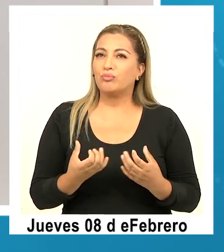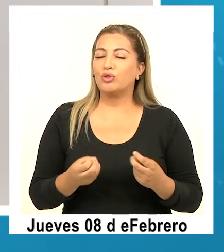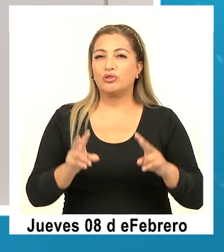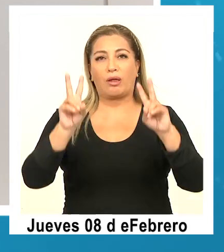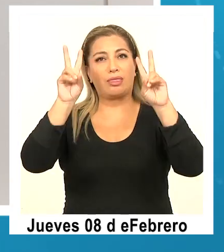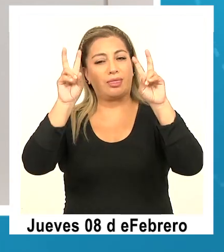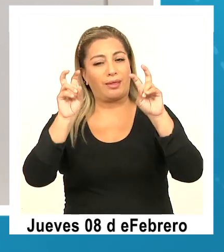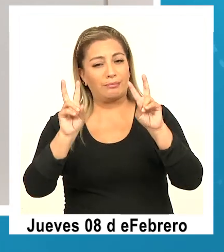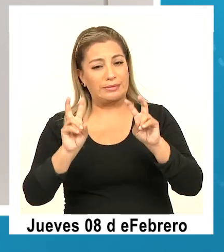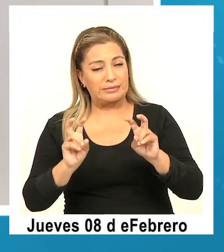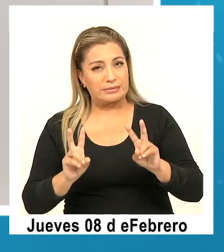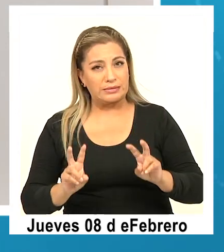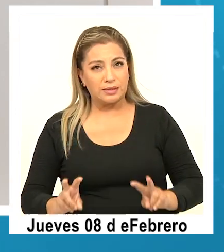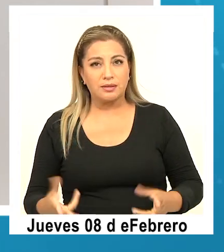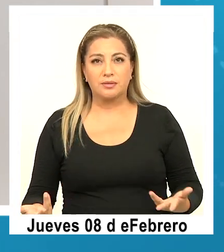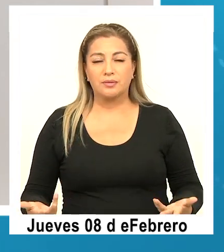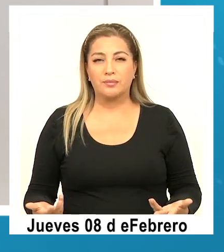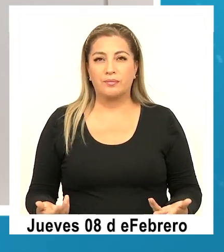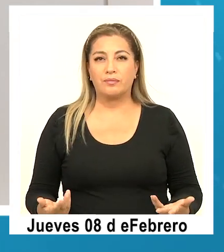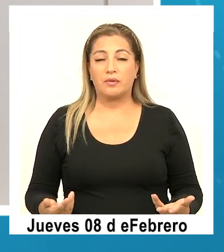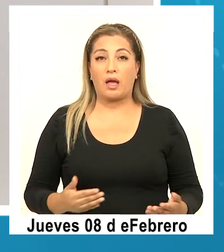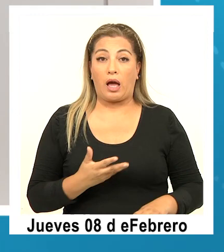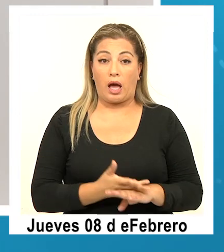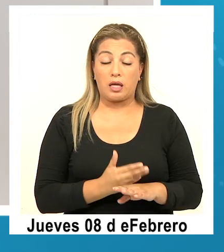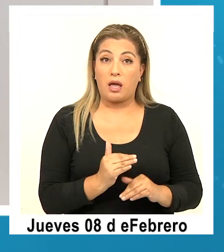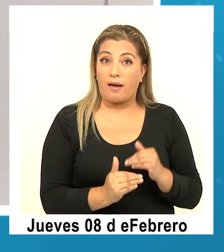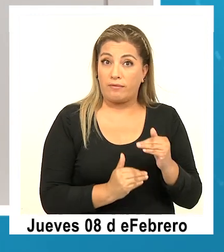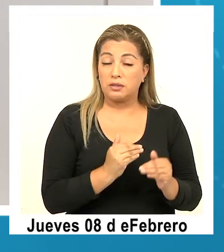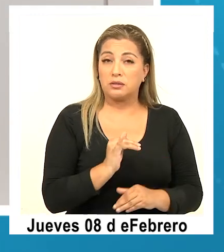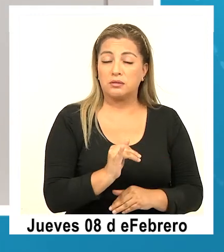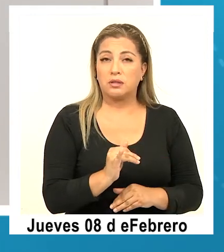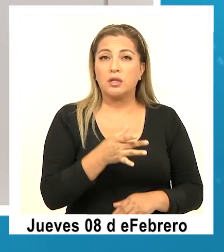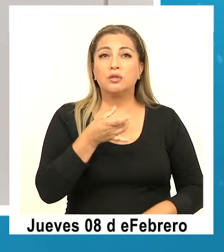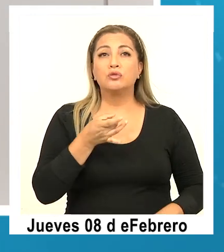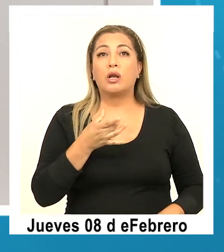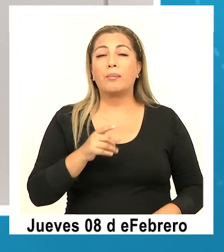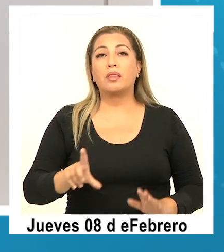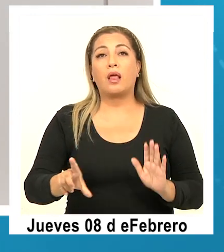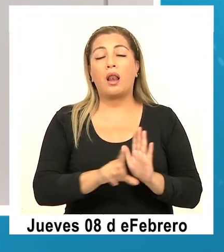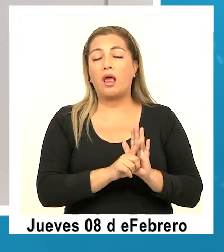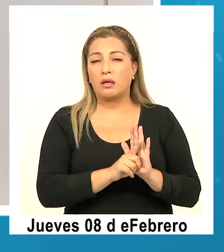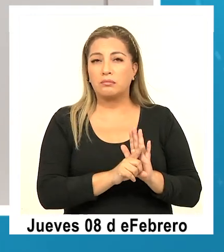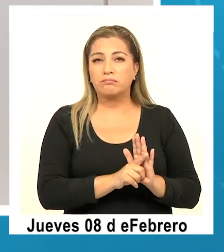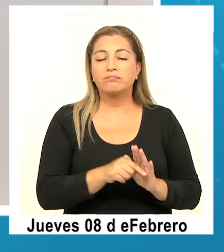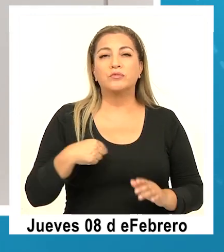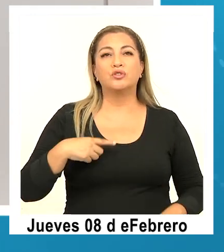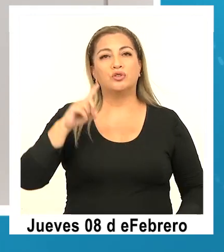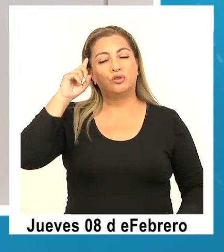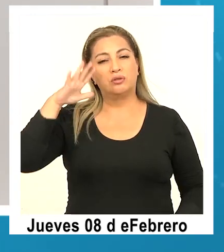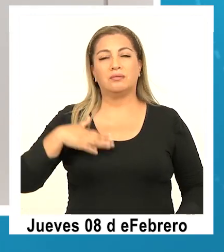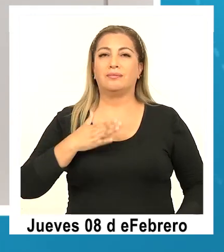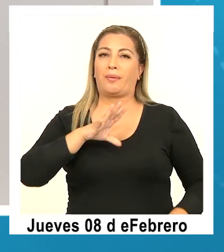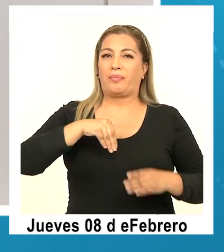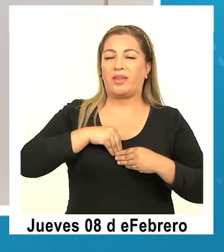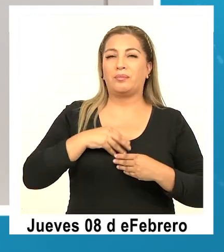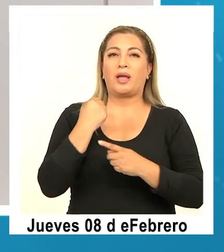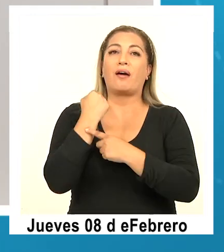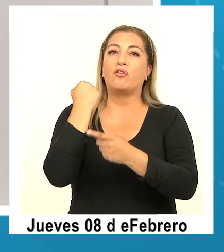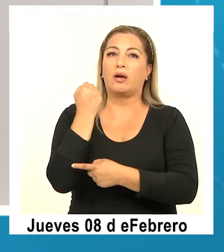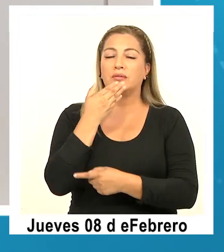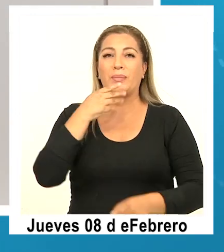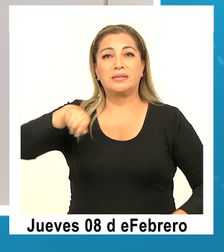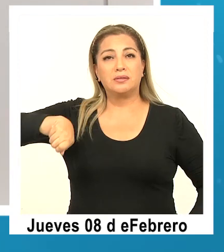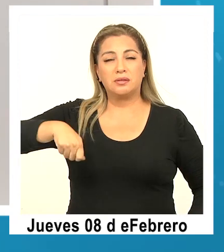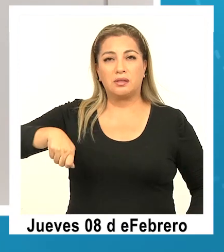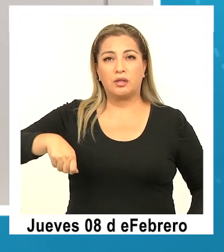temas en que hay avances y que no son solo legislativos, porque yo soy abogada y hoy día senadora, pero